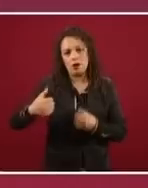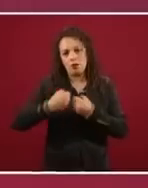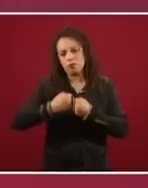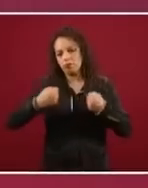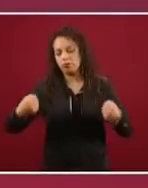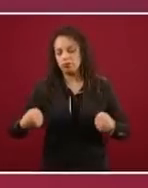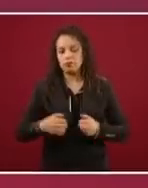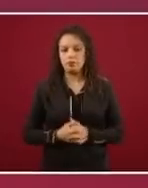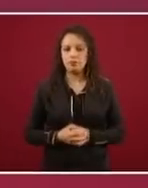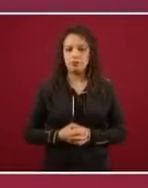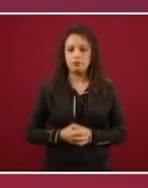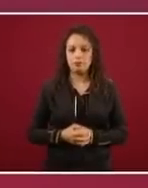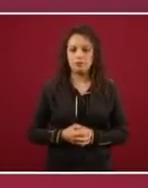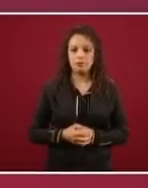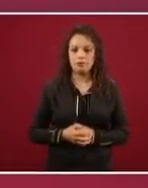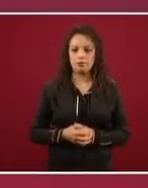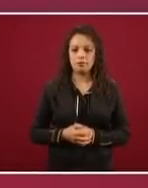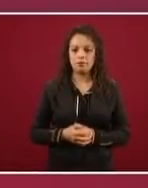el ejecutivo